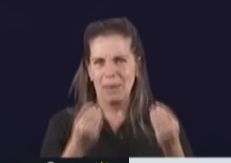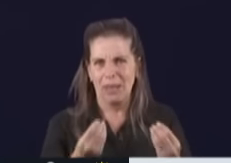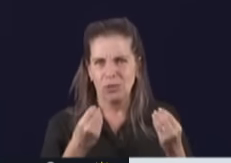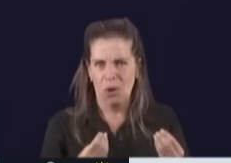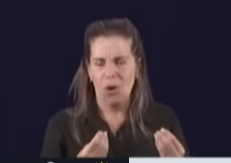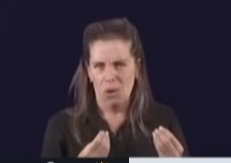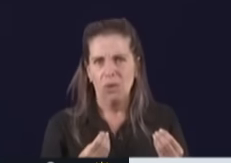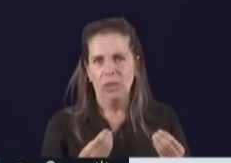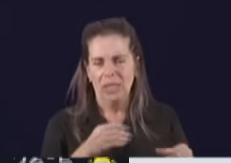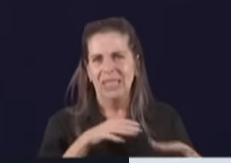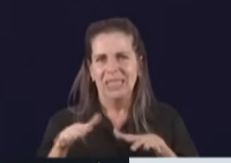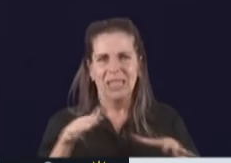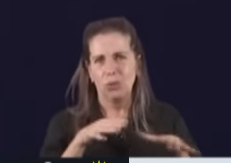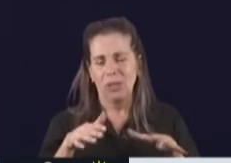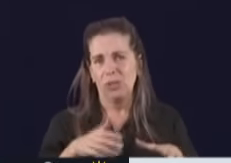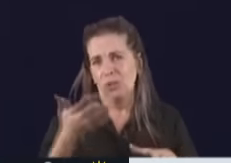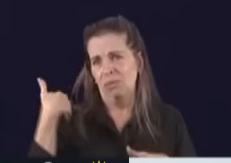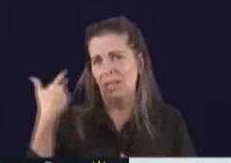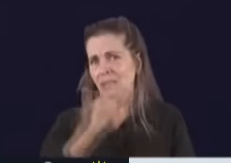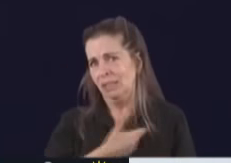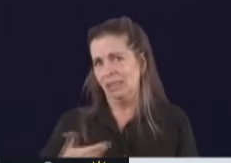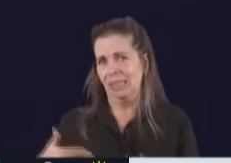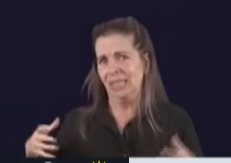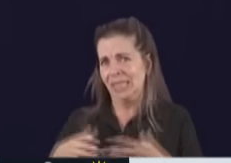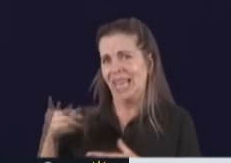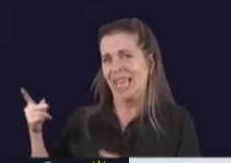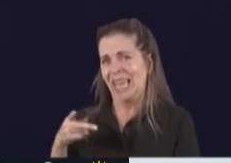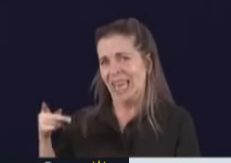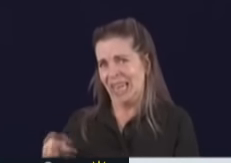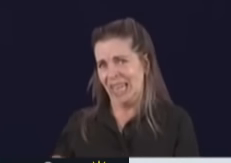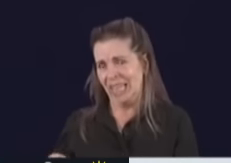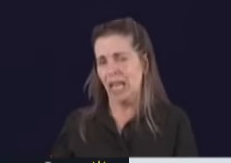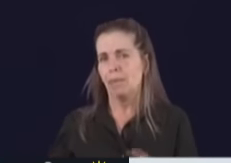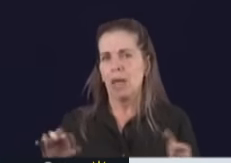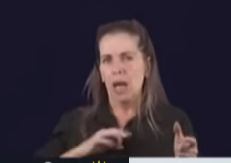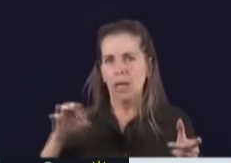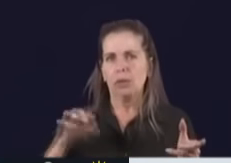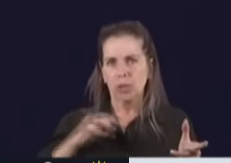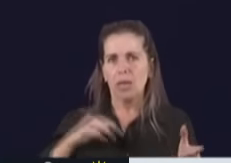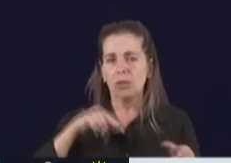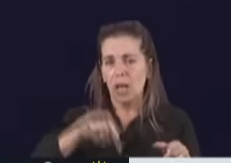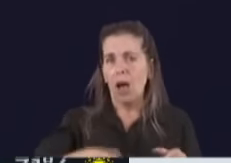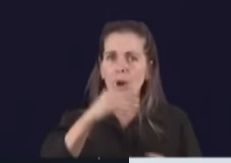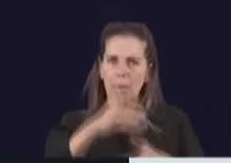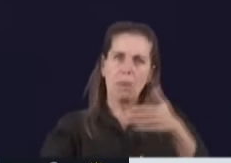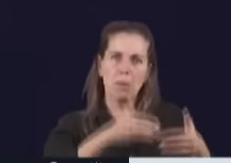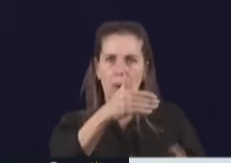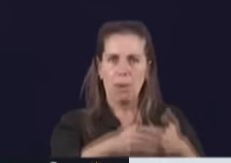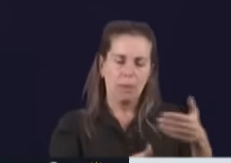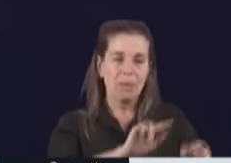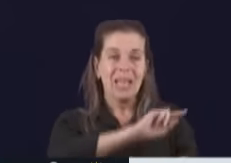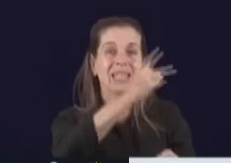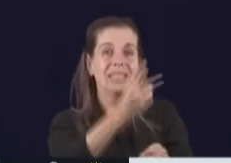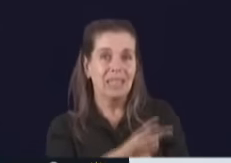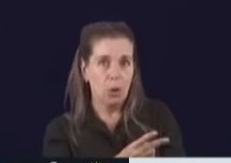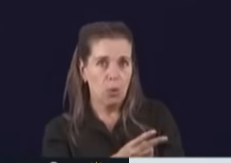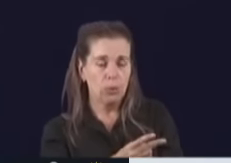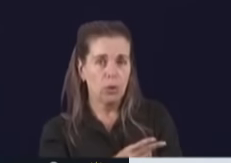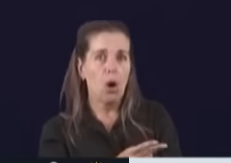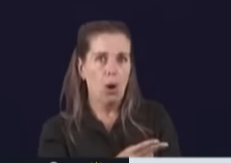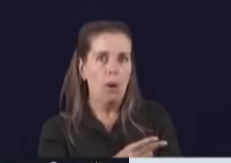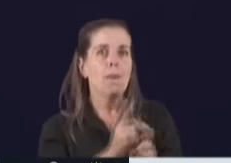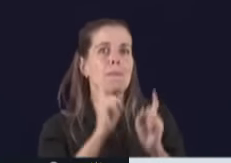y triste noche kirchnerista, y después de décadas, crecer de forma sostenida. En segundo lugar, convertir las medidas